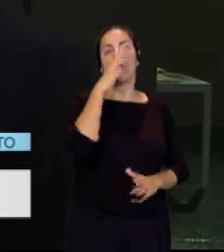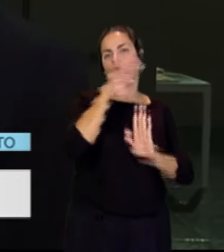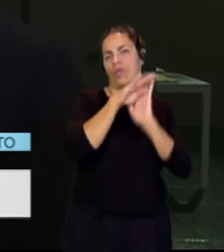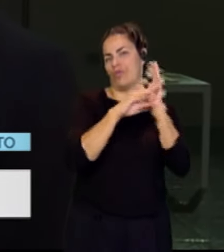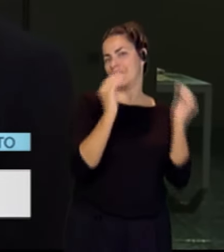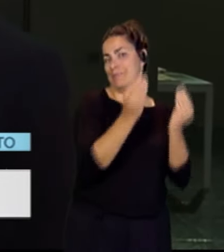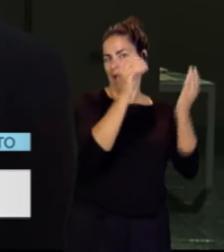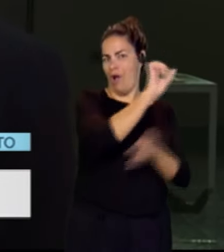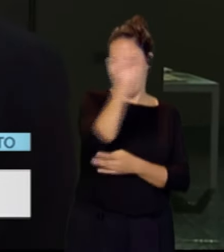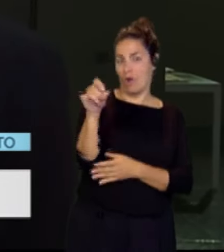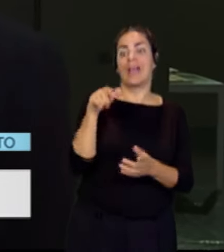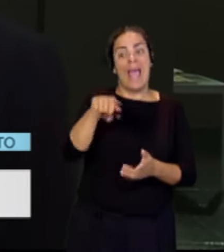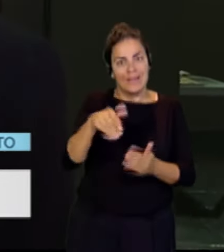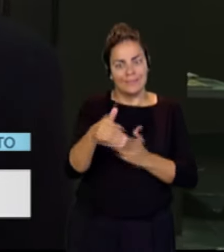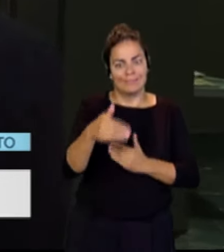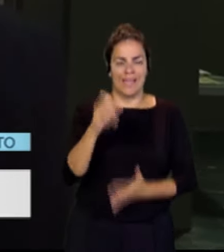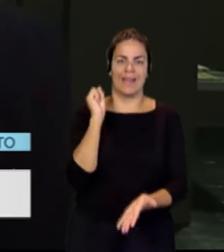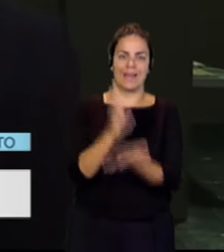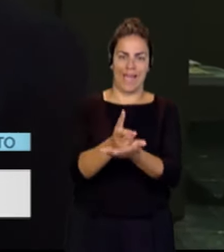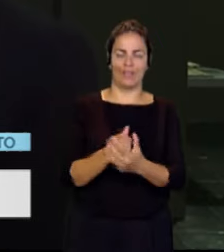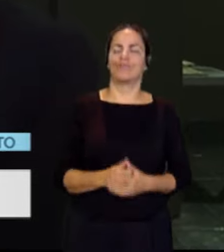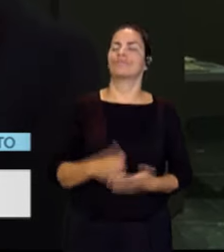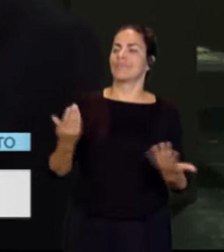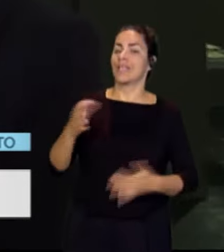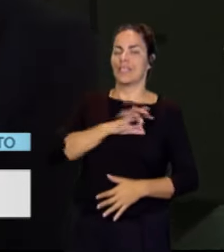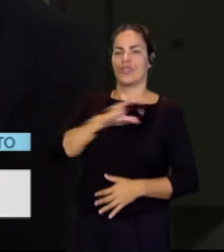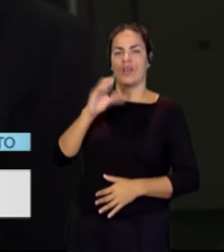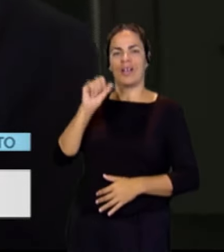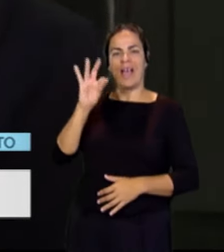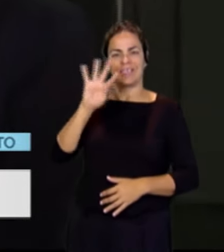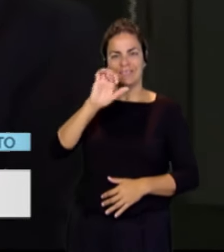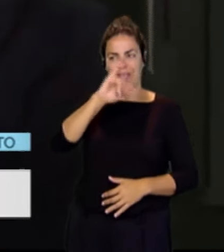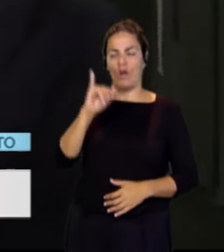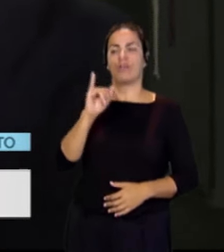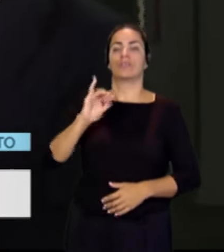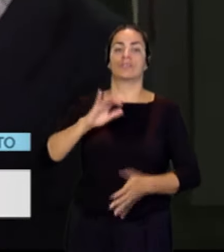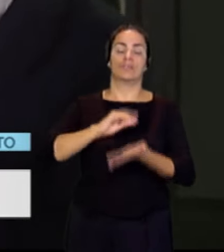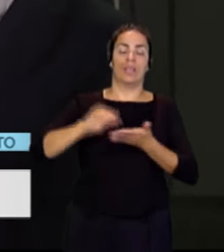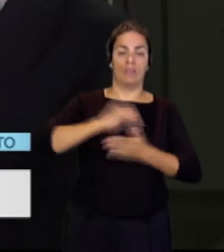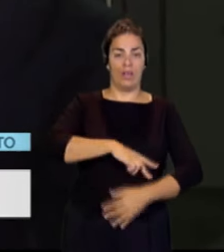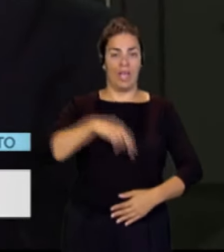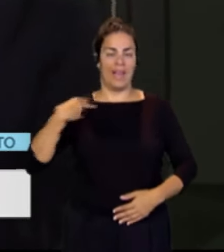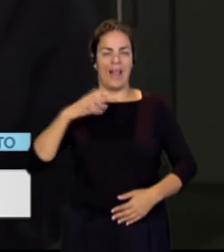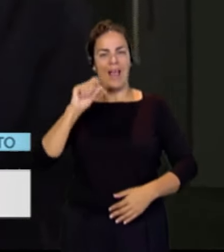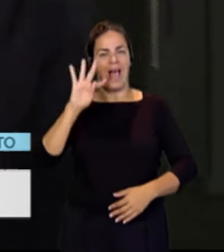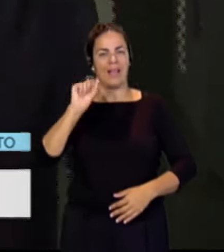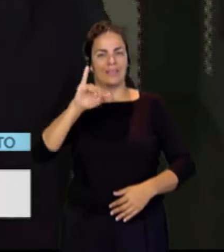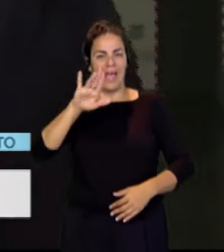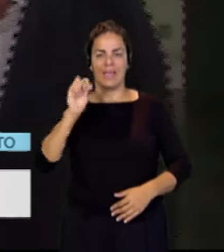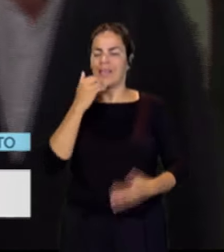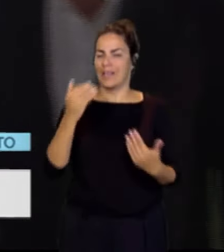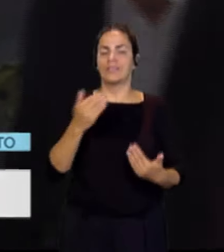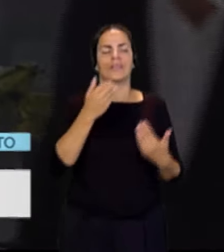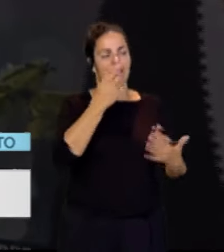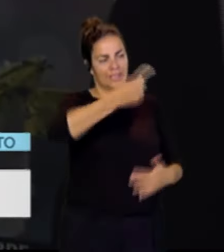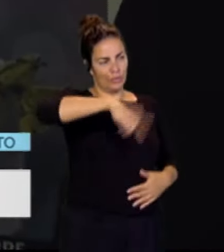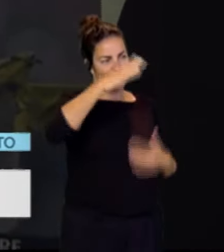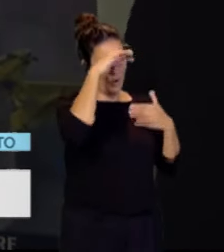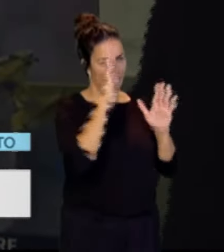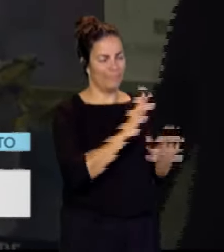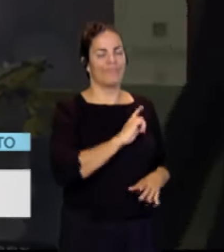delante dama su castejón secretario general de ataire Muchísimas gracias a vosotros Gracias por atendernos Pues Antonio la